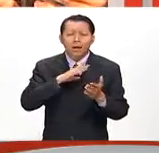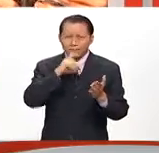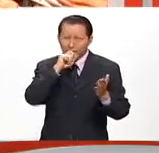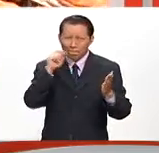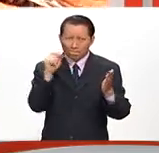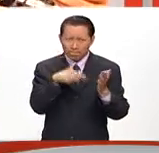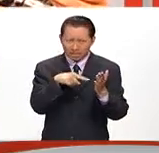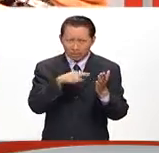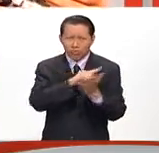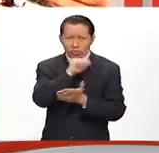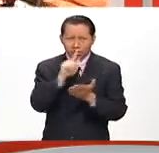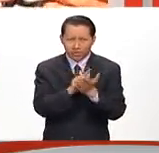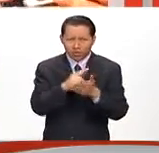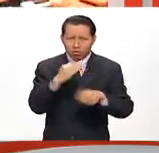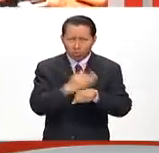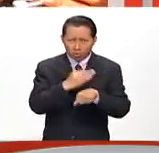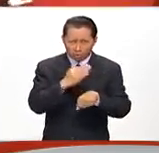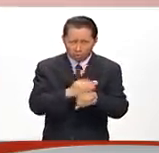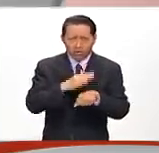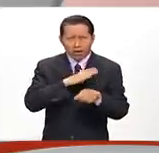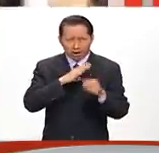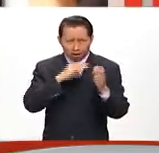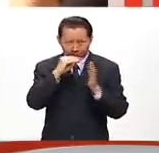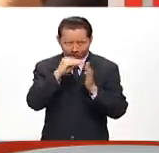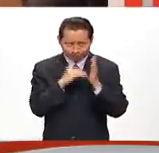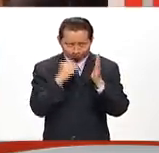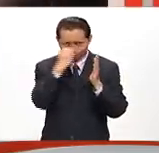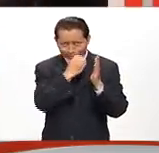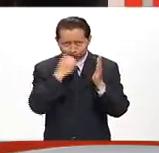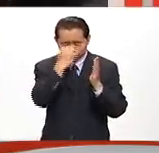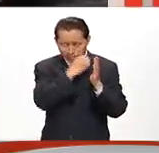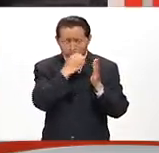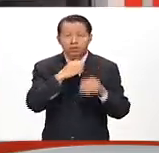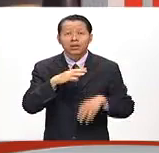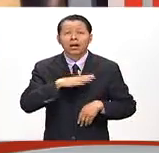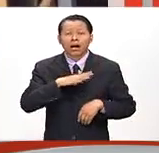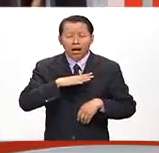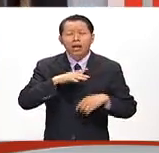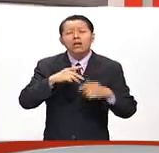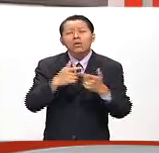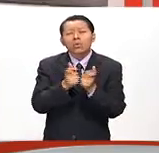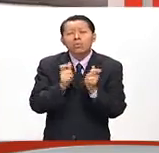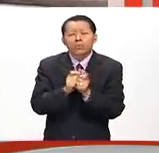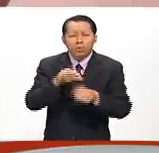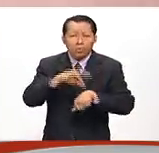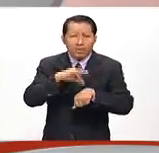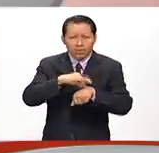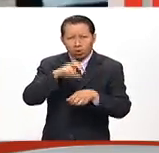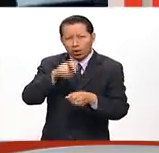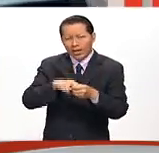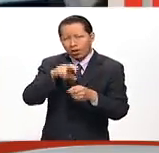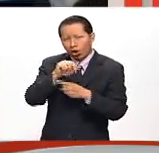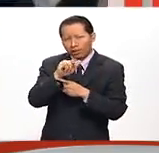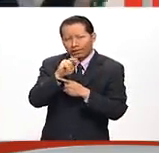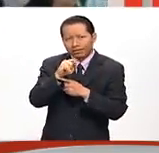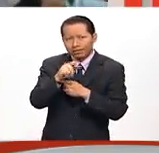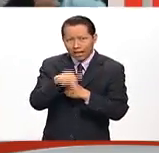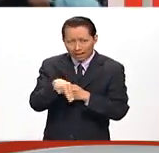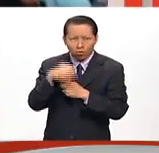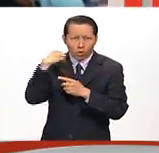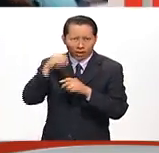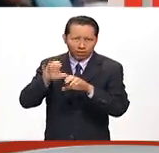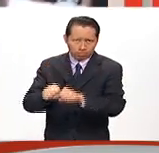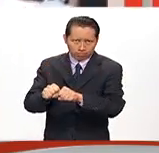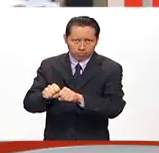que está hoy en el marco legislativo. Retienen a brigada de médicos en Nochistlán, Oaxaca. La CENTE amenaza